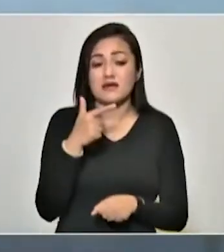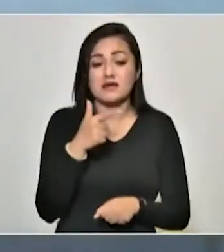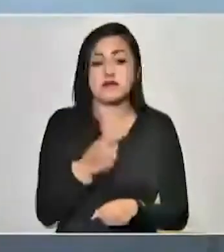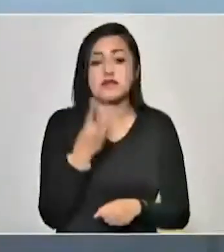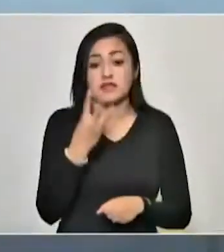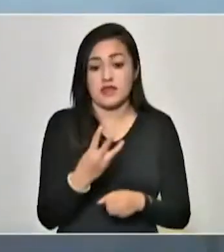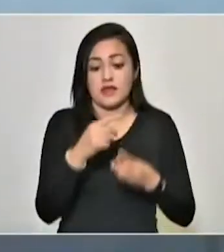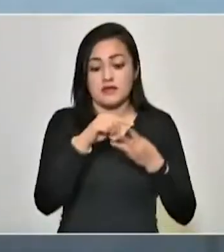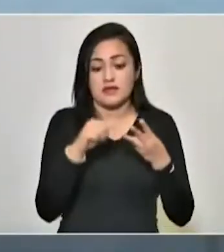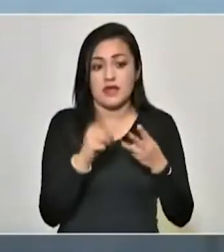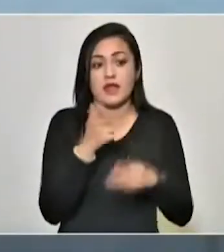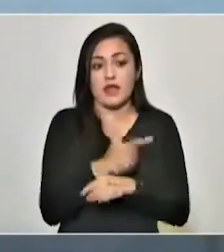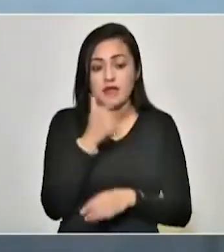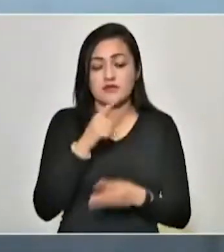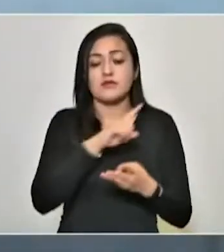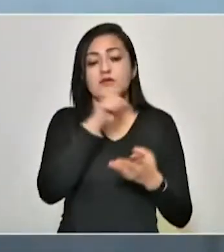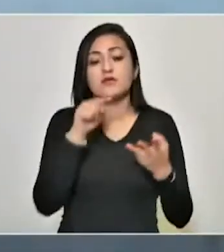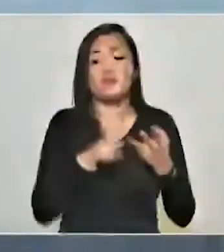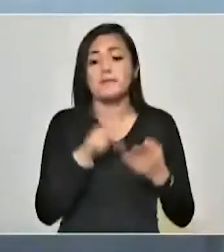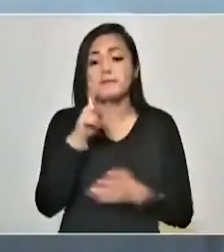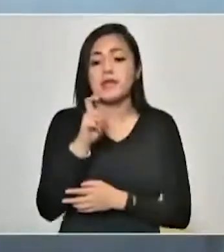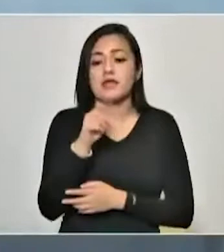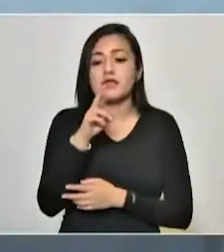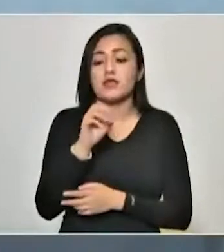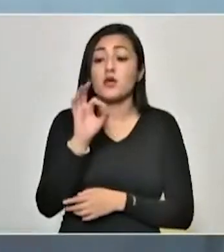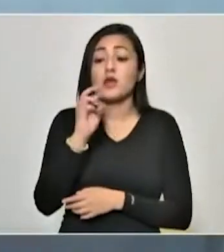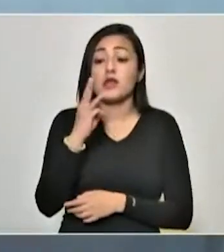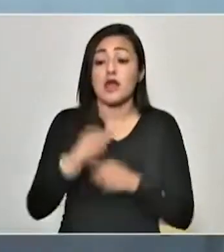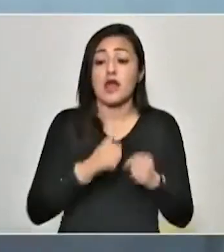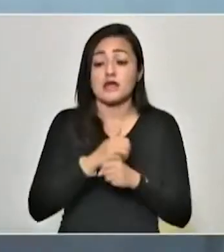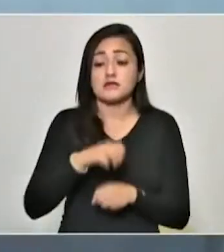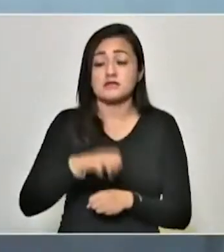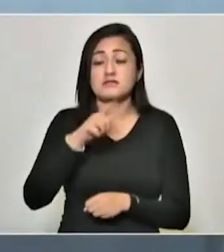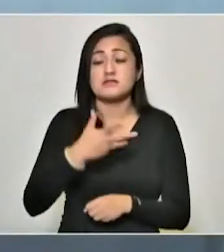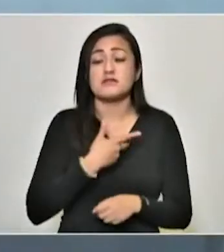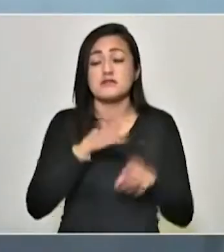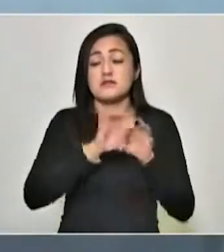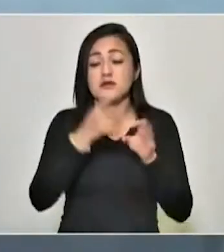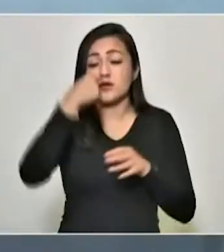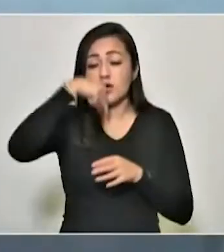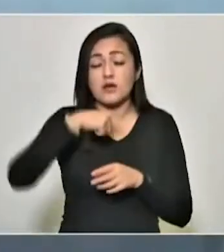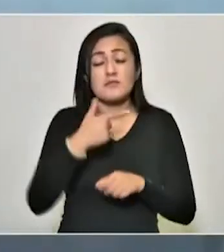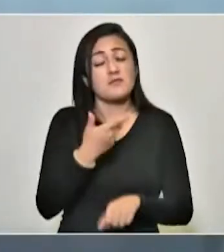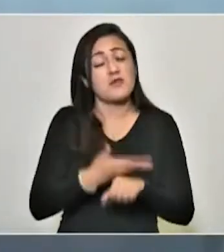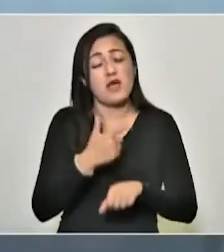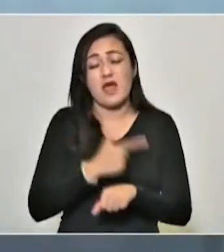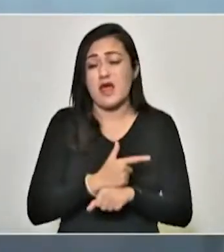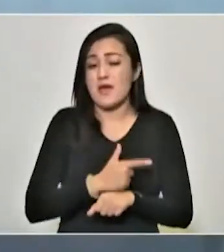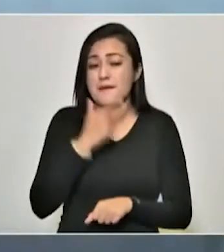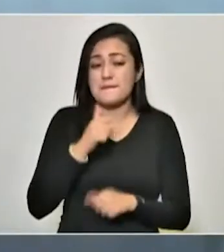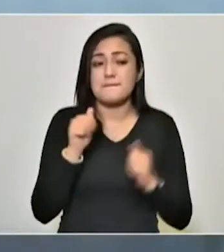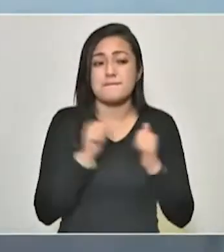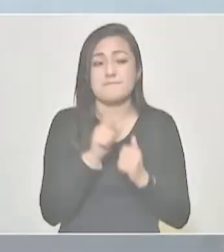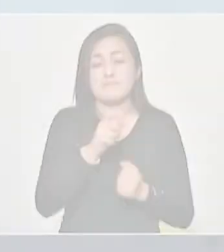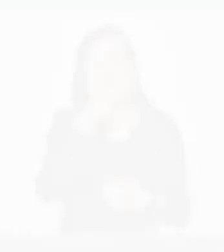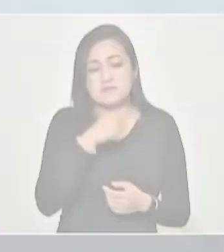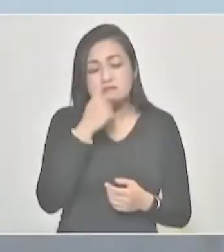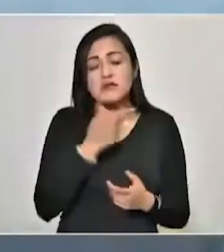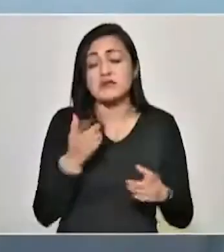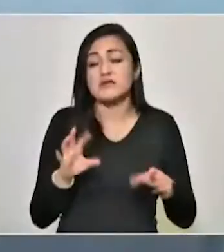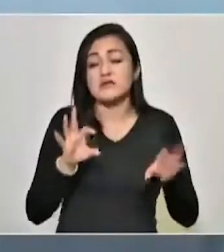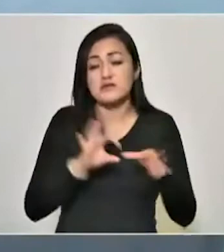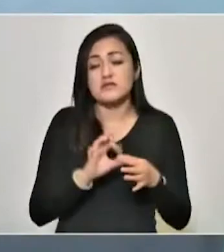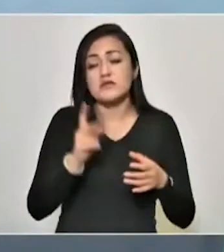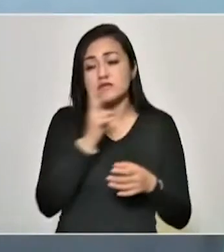tres graves continúa pedro de 46 años de edad intubado muy grave con diagnóstico del gran quemado